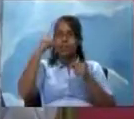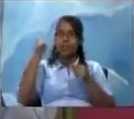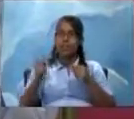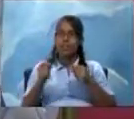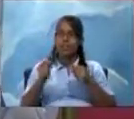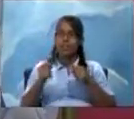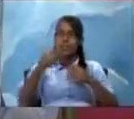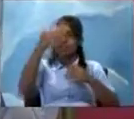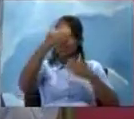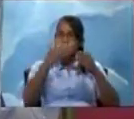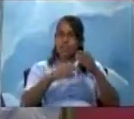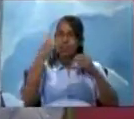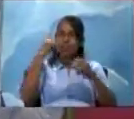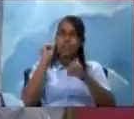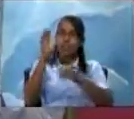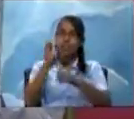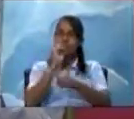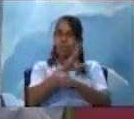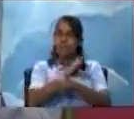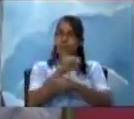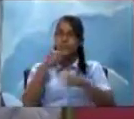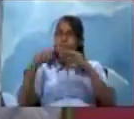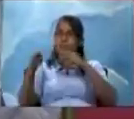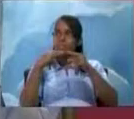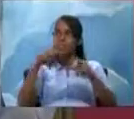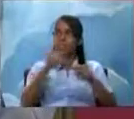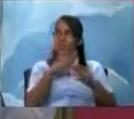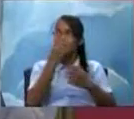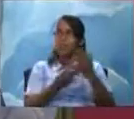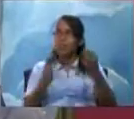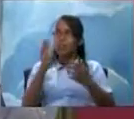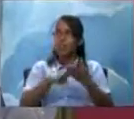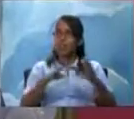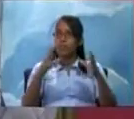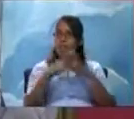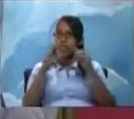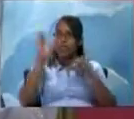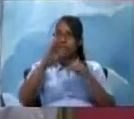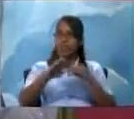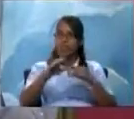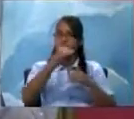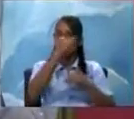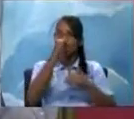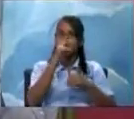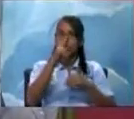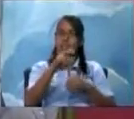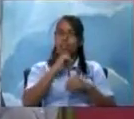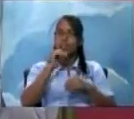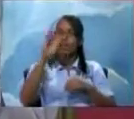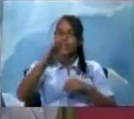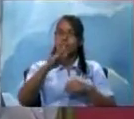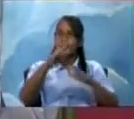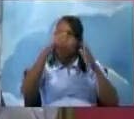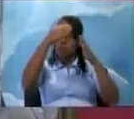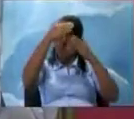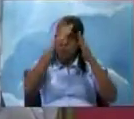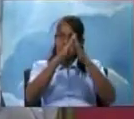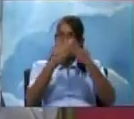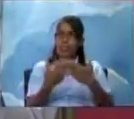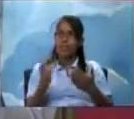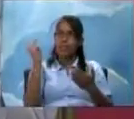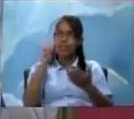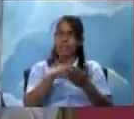para reproducir los tratados, para llevar el mensaje a las cárceles, a todo el estado Zulia, que esta palabra